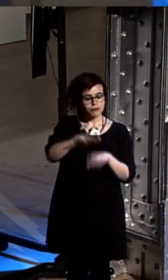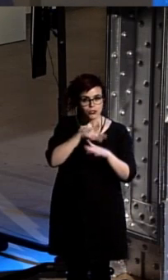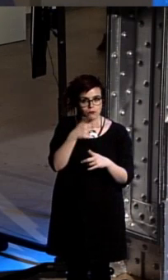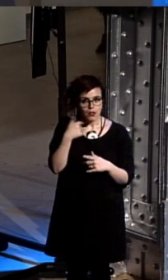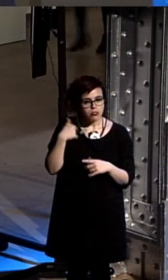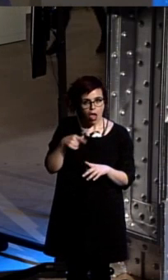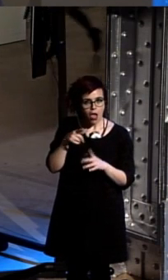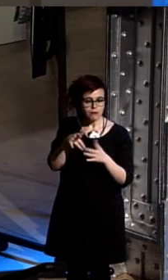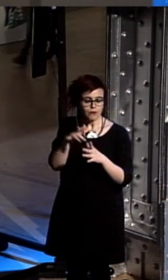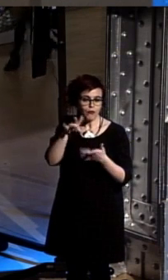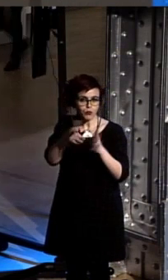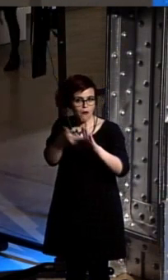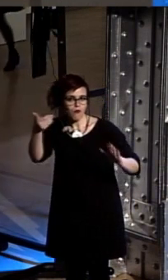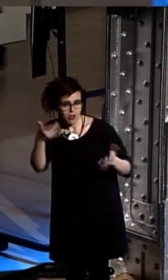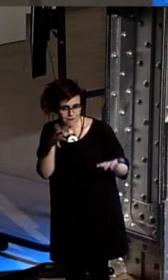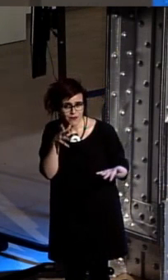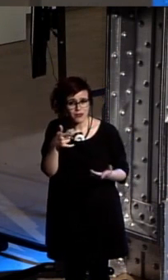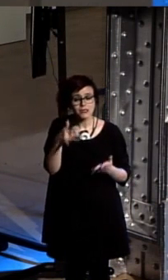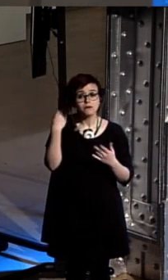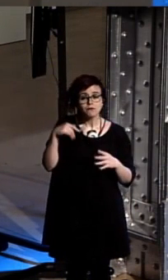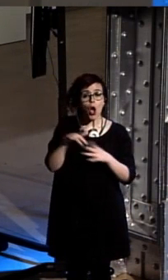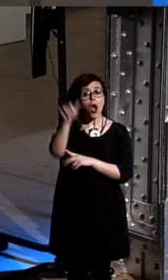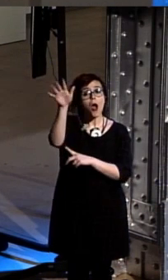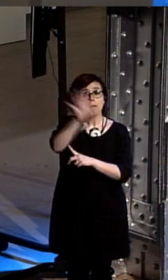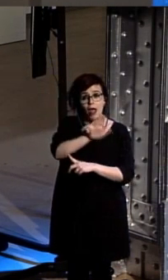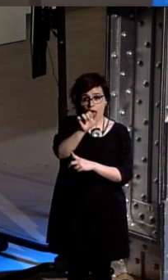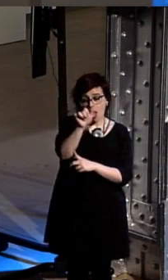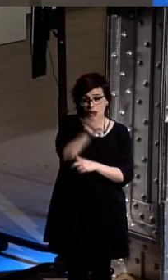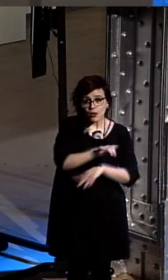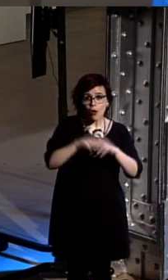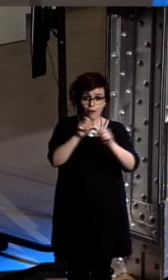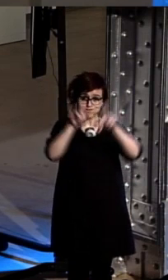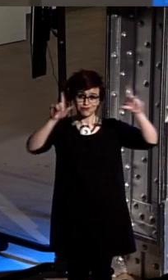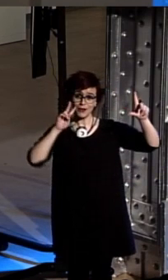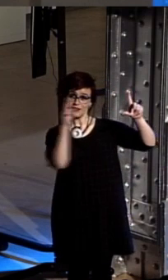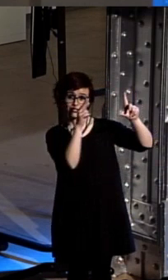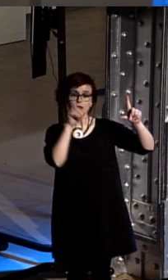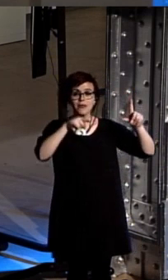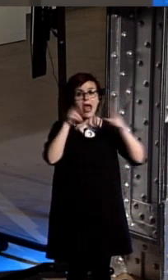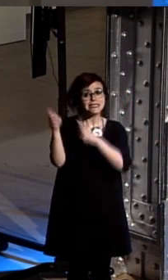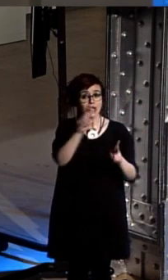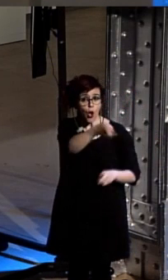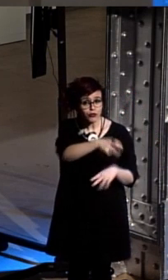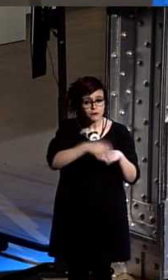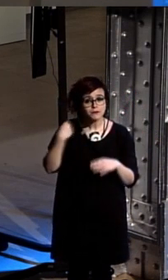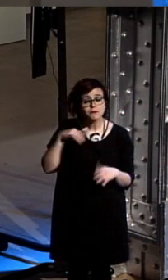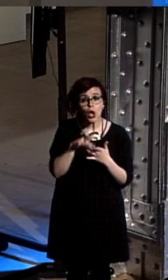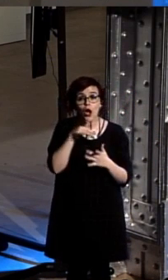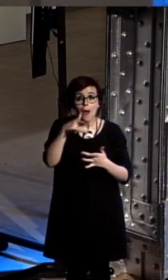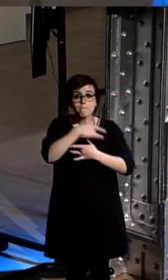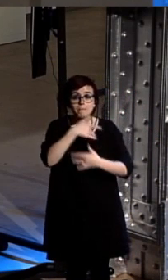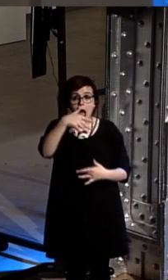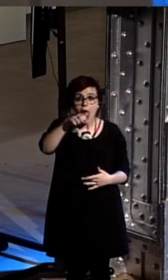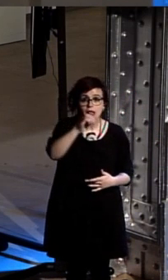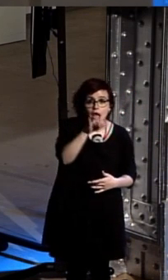tanto, desde que hemos empezado con esta escena de la película, pues podemos seguramente acabar con esta otra escena de película. María, tú no sé si